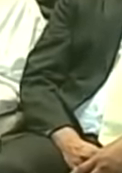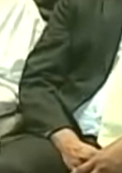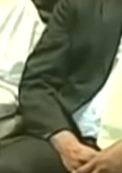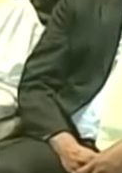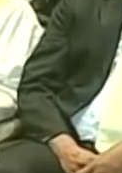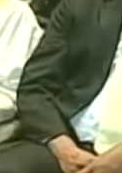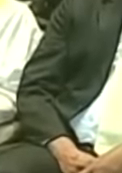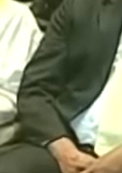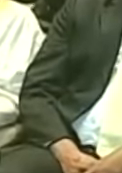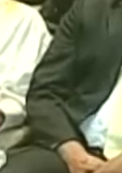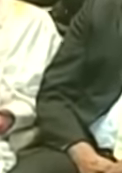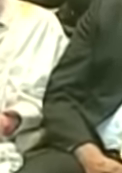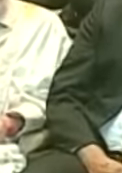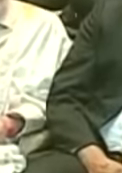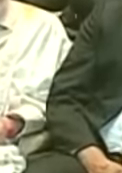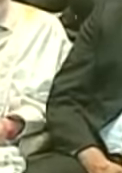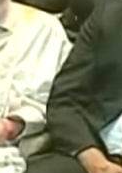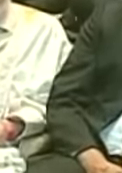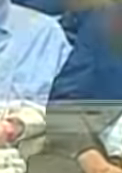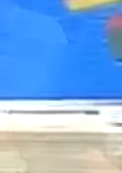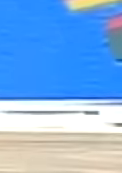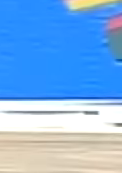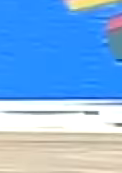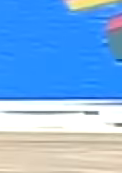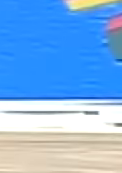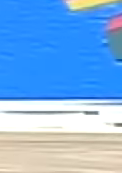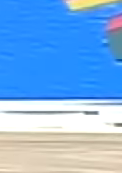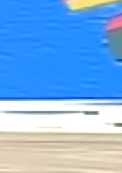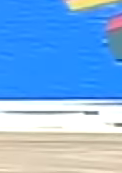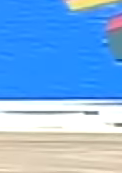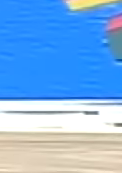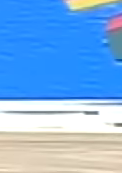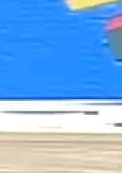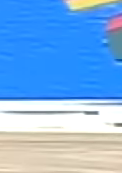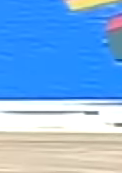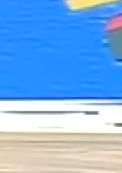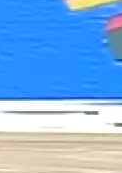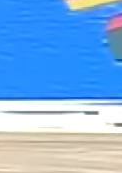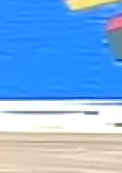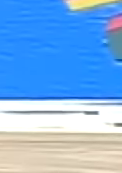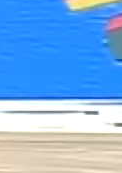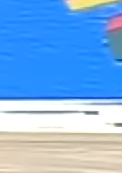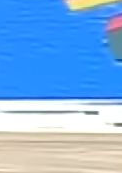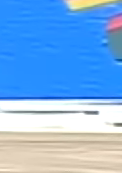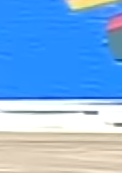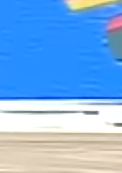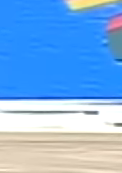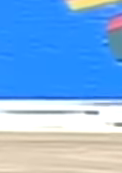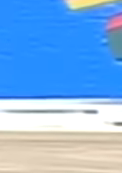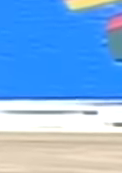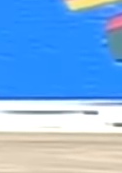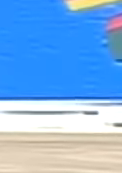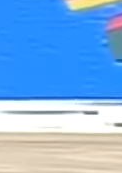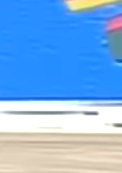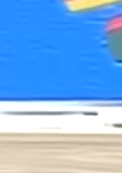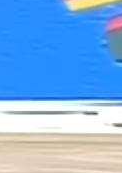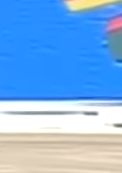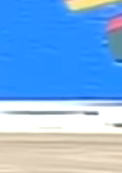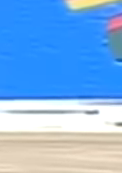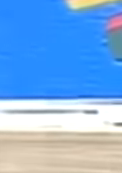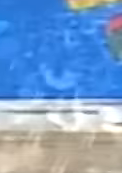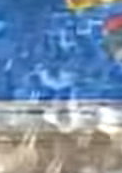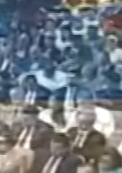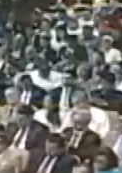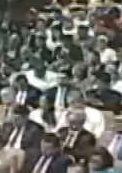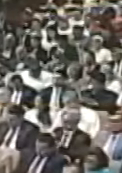1966-2015. Acuerdo de Ginebra y búsqueda de una solución práctica y satisfactoria para las partes. Cuarto